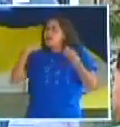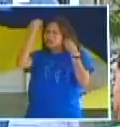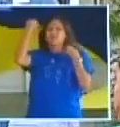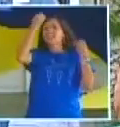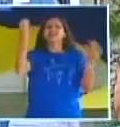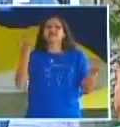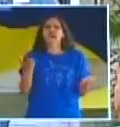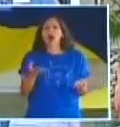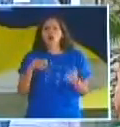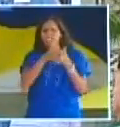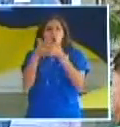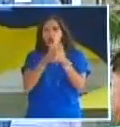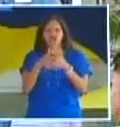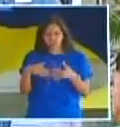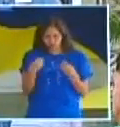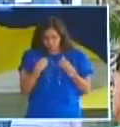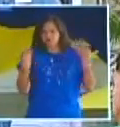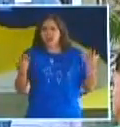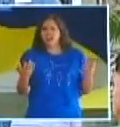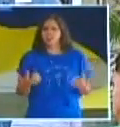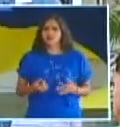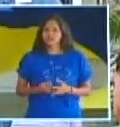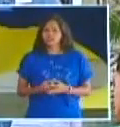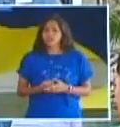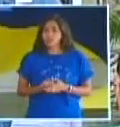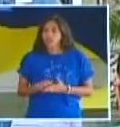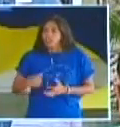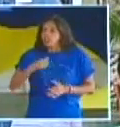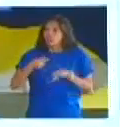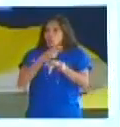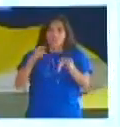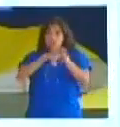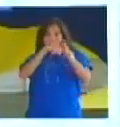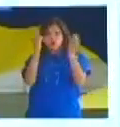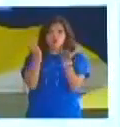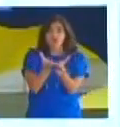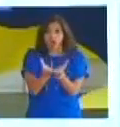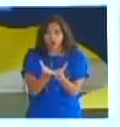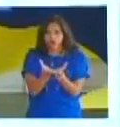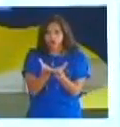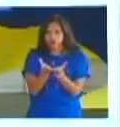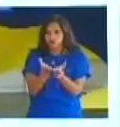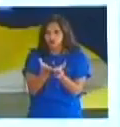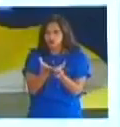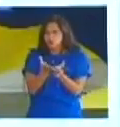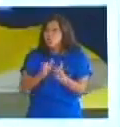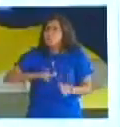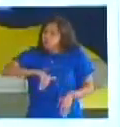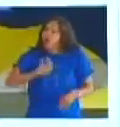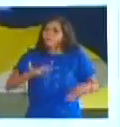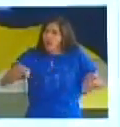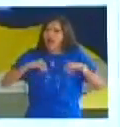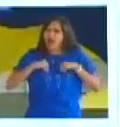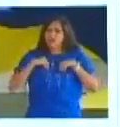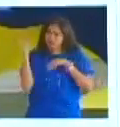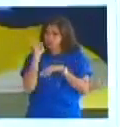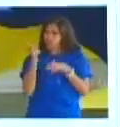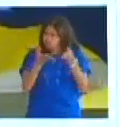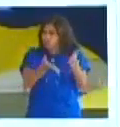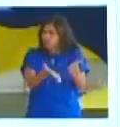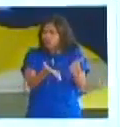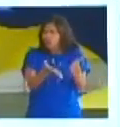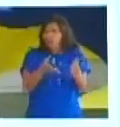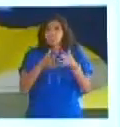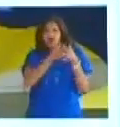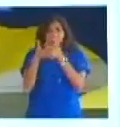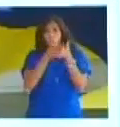los imperialistas de los Estados Unidos? ¿Que son el gobierno mundial? ¿Podemos aceptar los venezolanos que